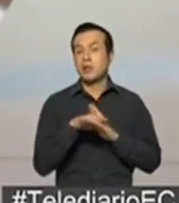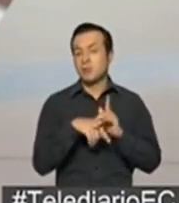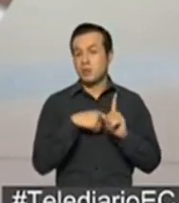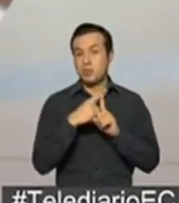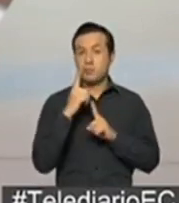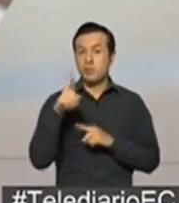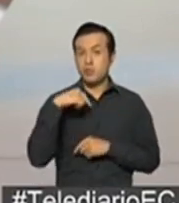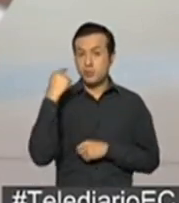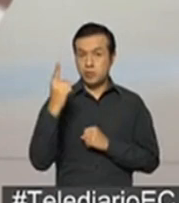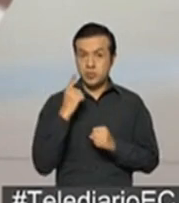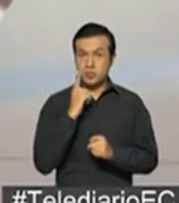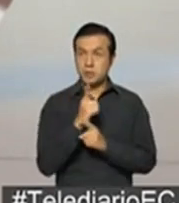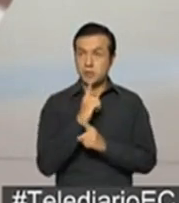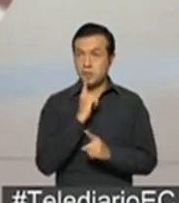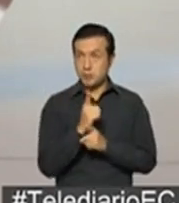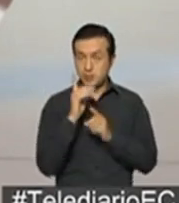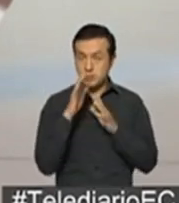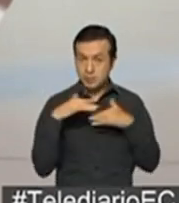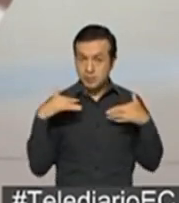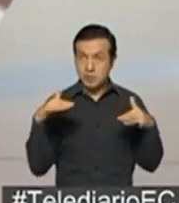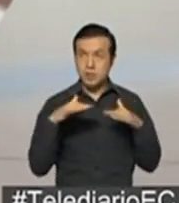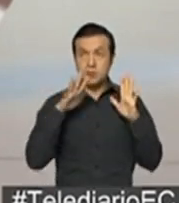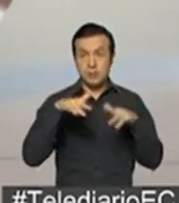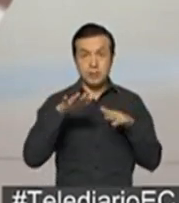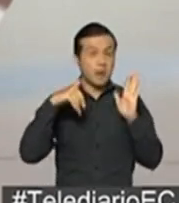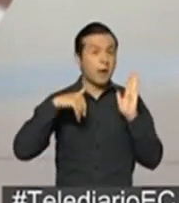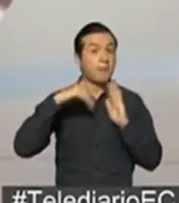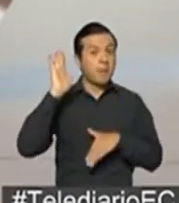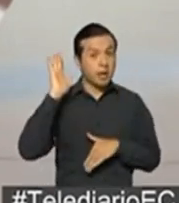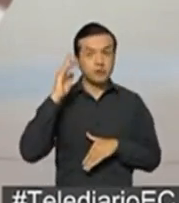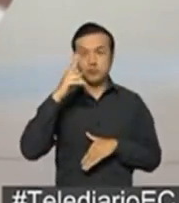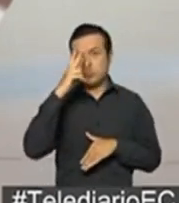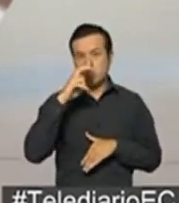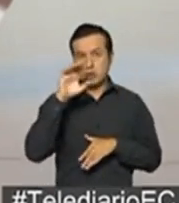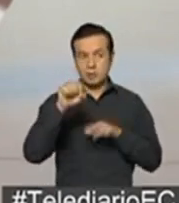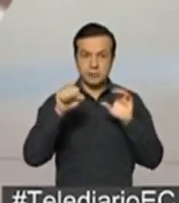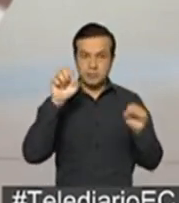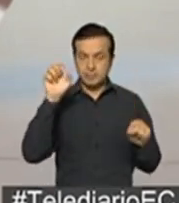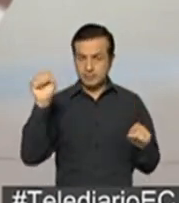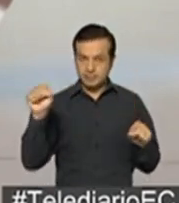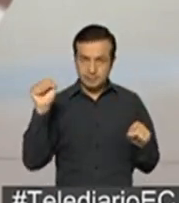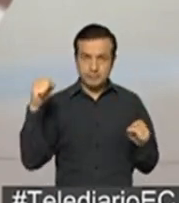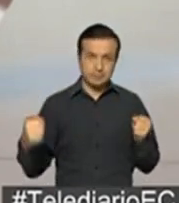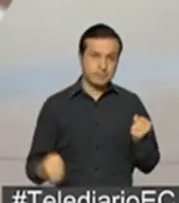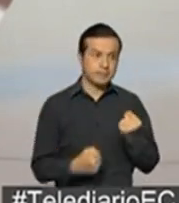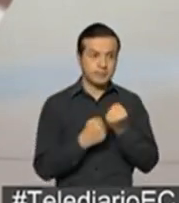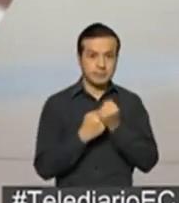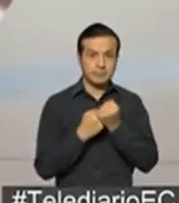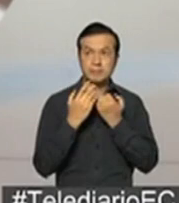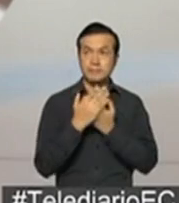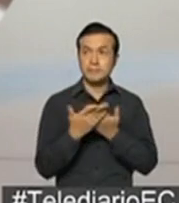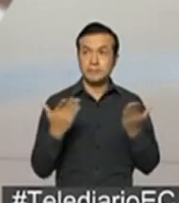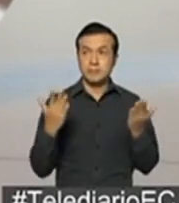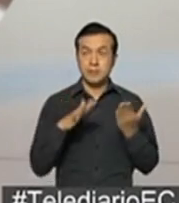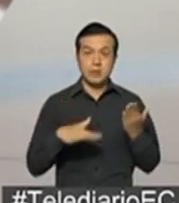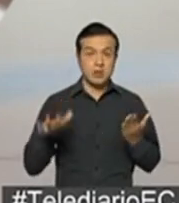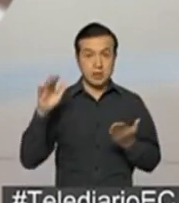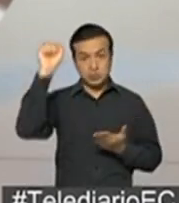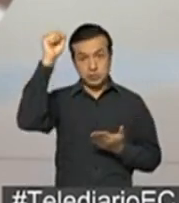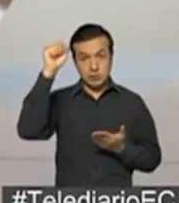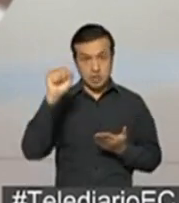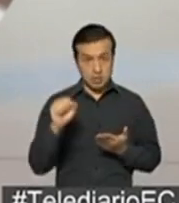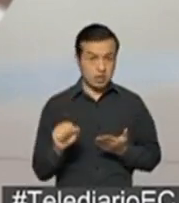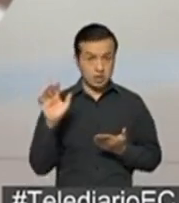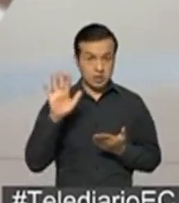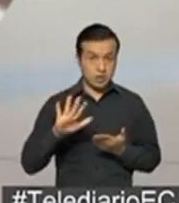bien el próximo año. Así que las playas son las que mejor ocupación tienen. Estamos nosotros apoyando para que también en los Andes, donde